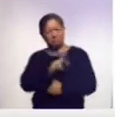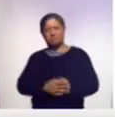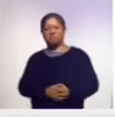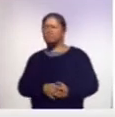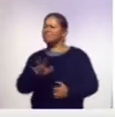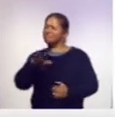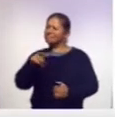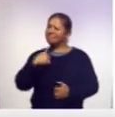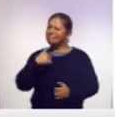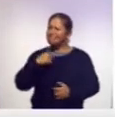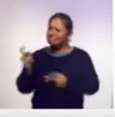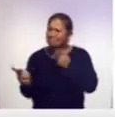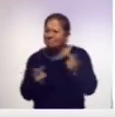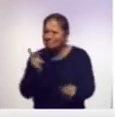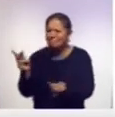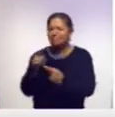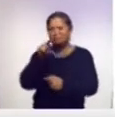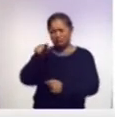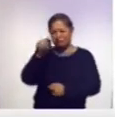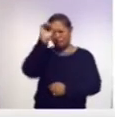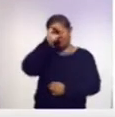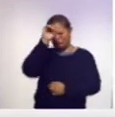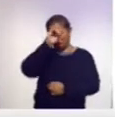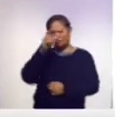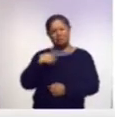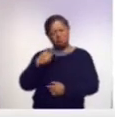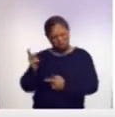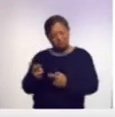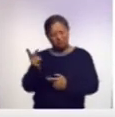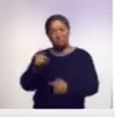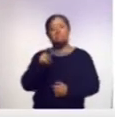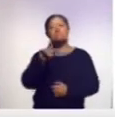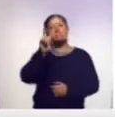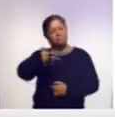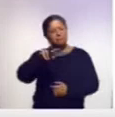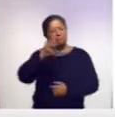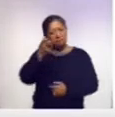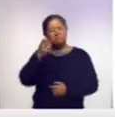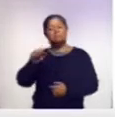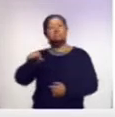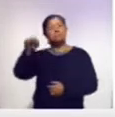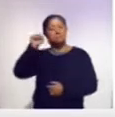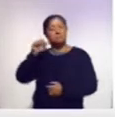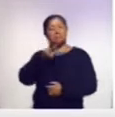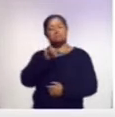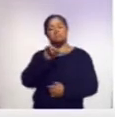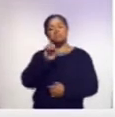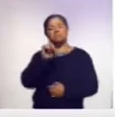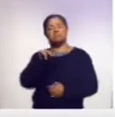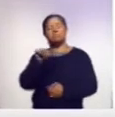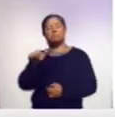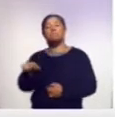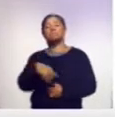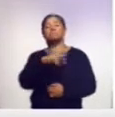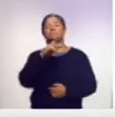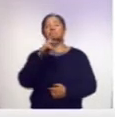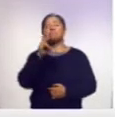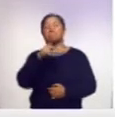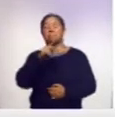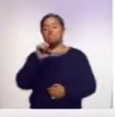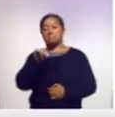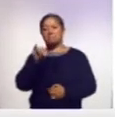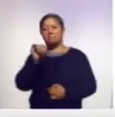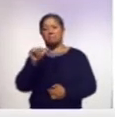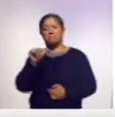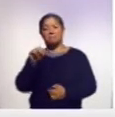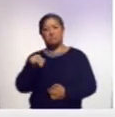un poco más acerca de tu opinión. Efectivamente, el sábado pasado allí en Viena, el keniano Eliud Kipchoge